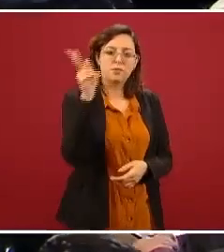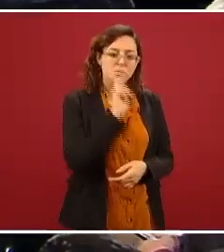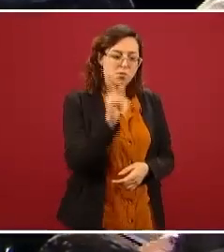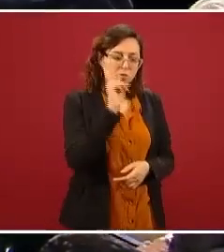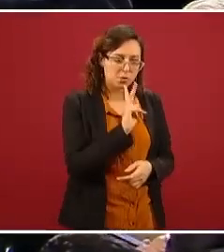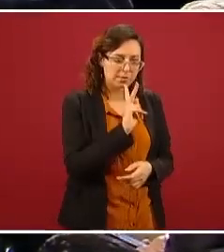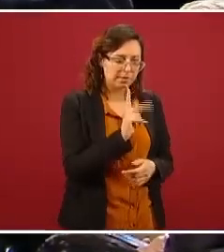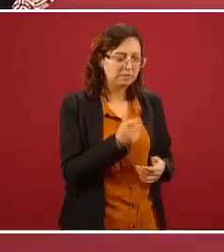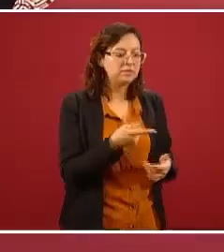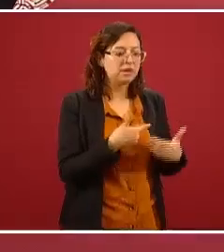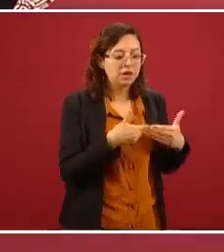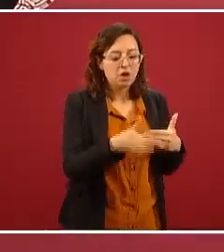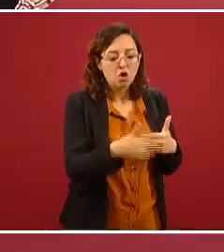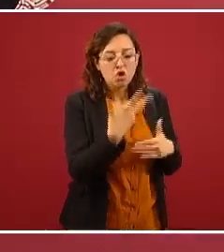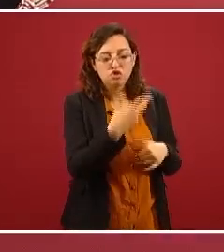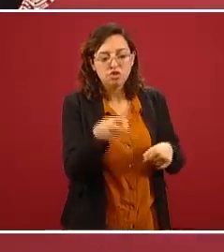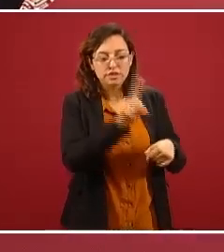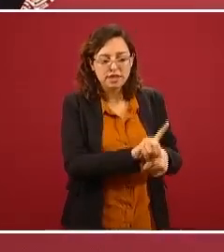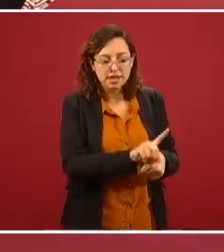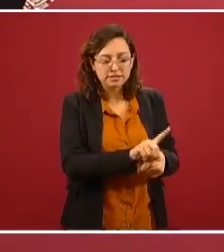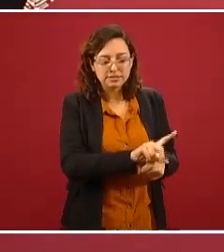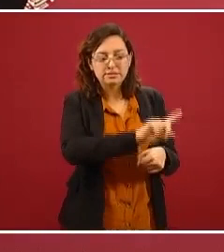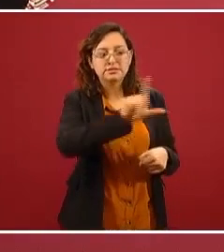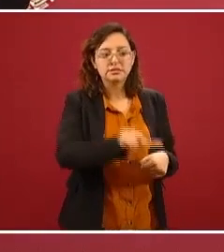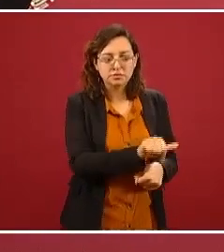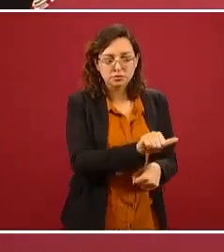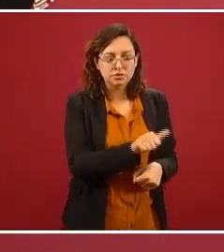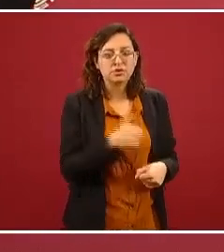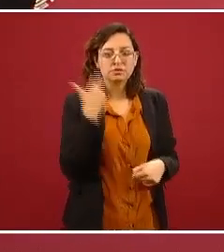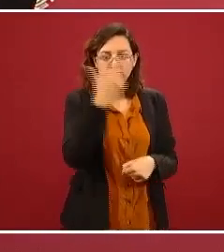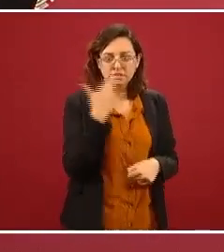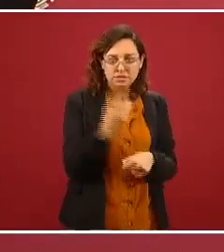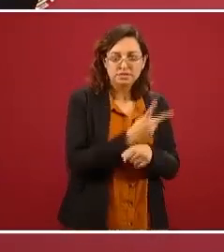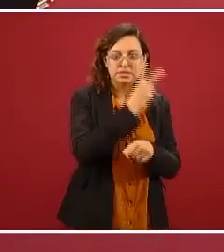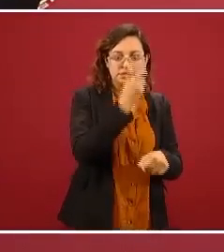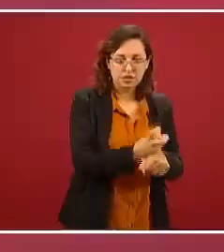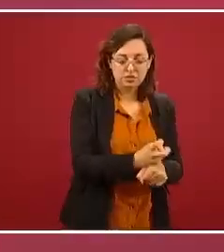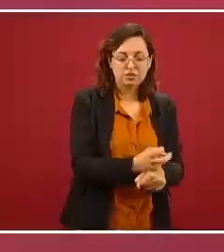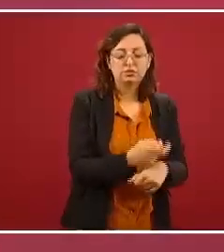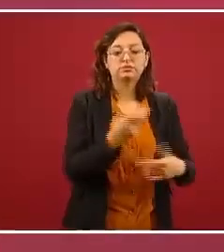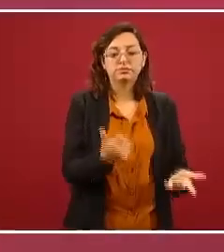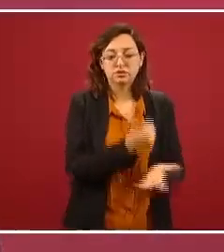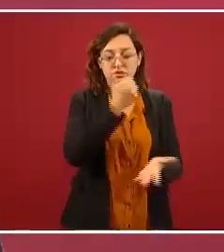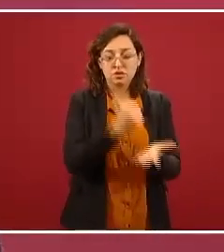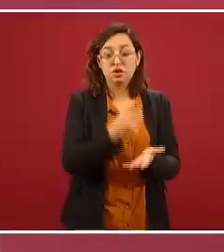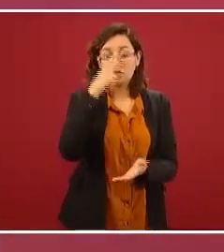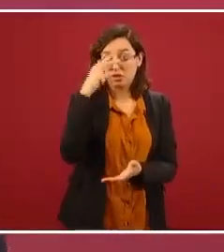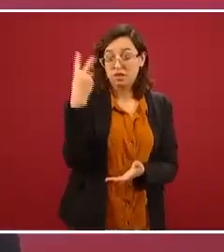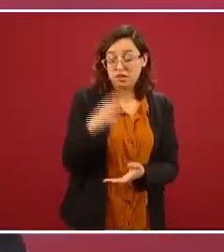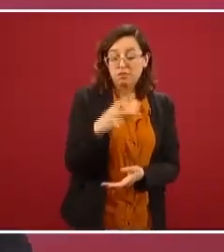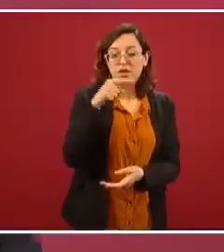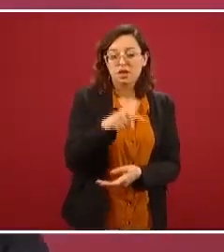8 a 10 días. 6 unidades hospitalarias de alta especialidad en la Ciudad de México, pero que son